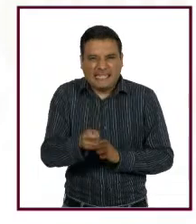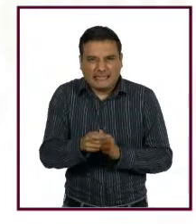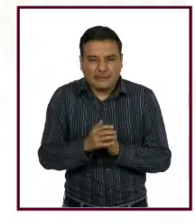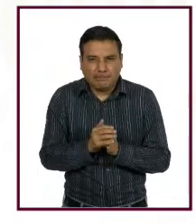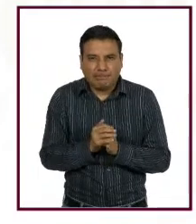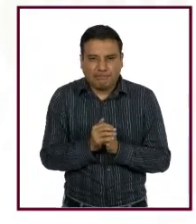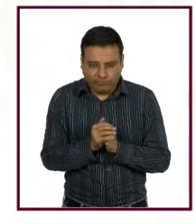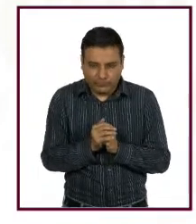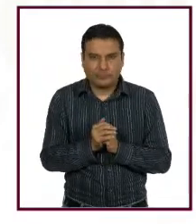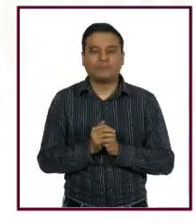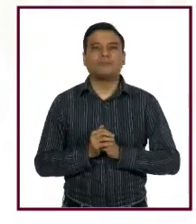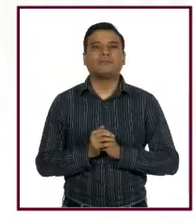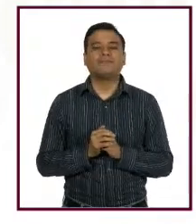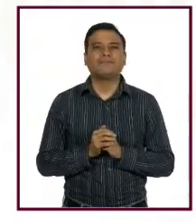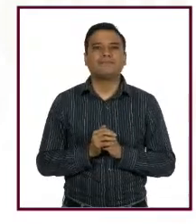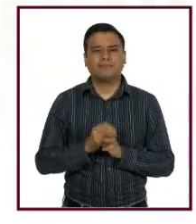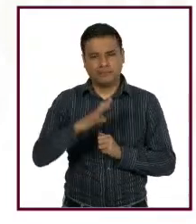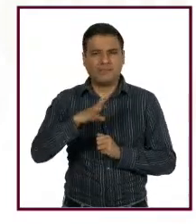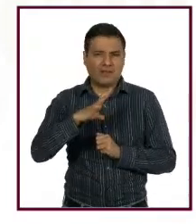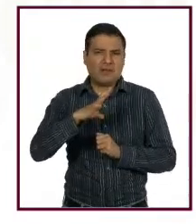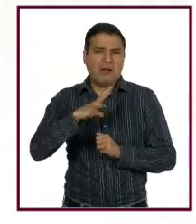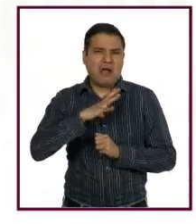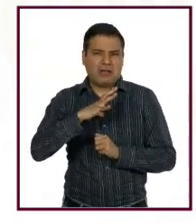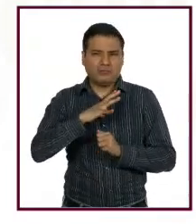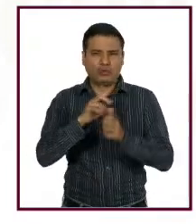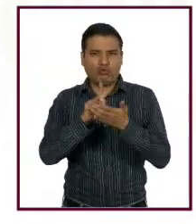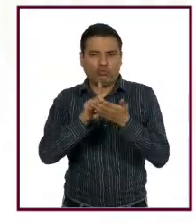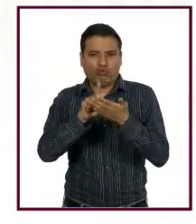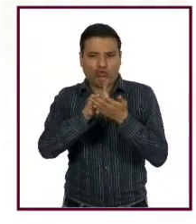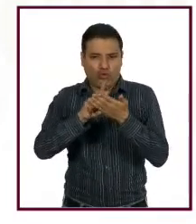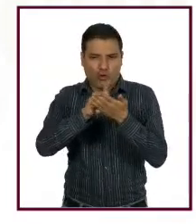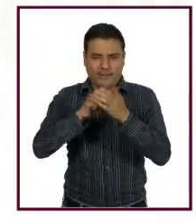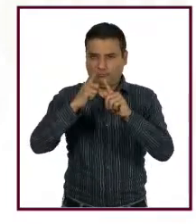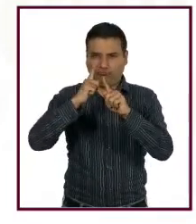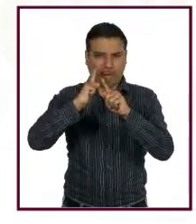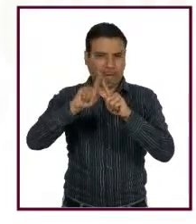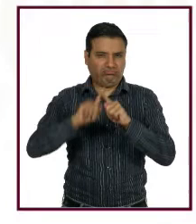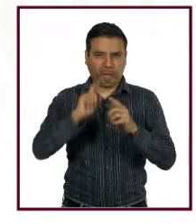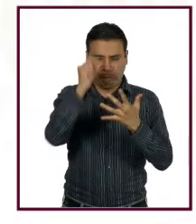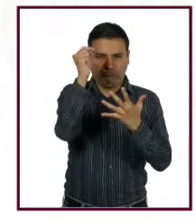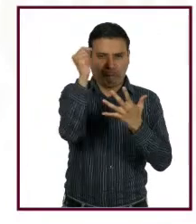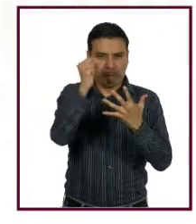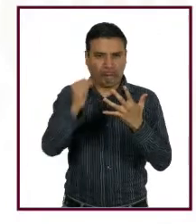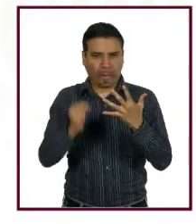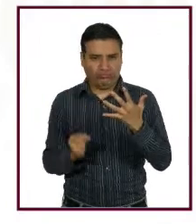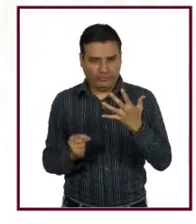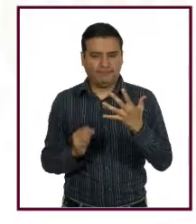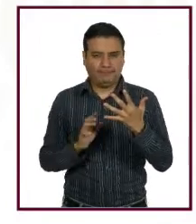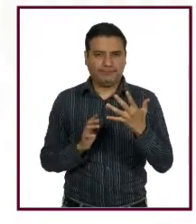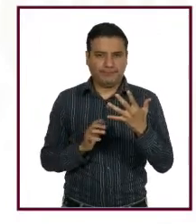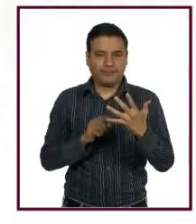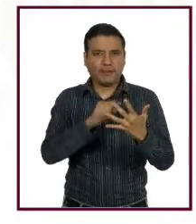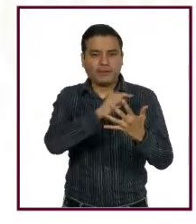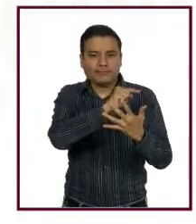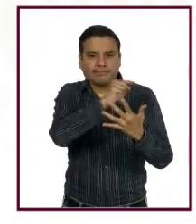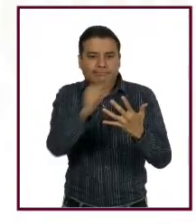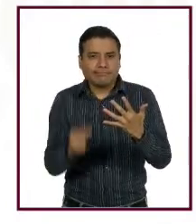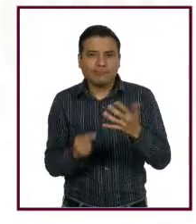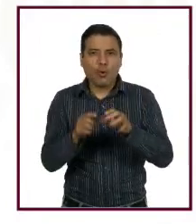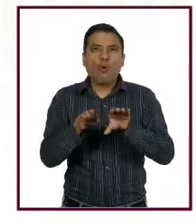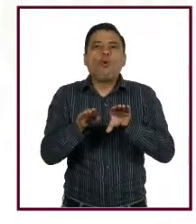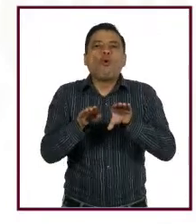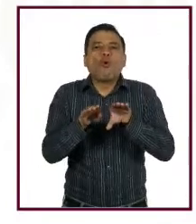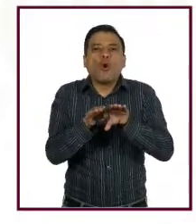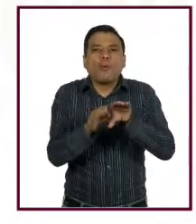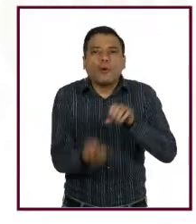heterogéneo, un conjunto heterogéneo, es decir, que son diferentes sustancias que se agrupan por su vía de administración, que es la